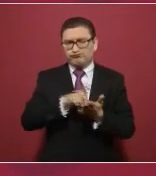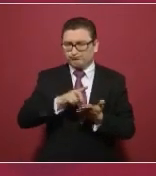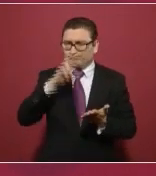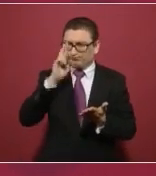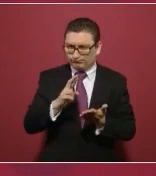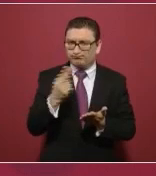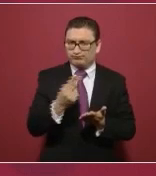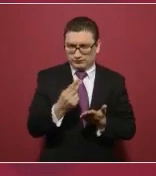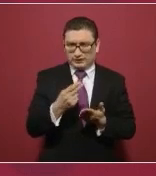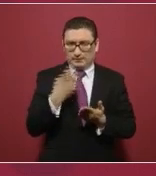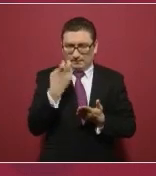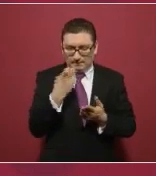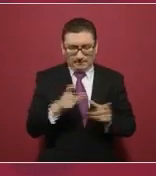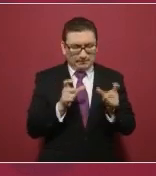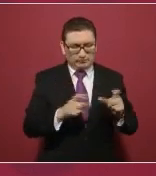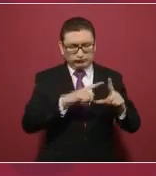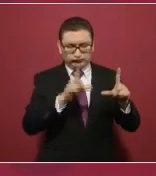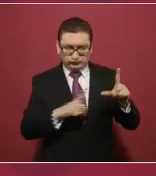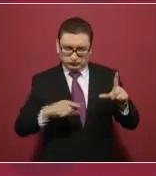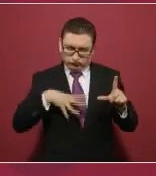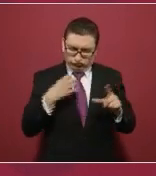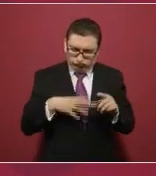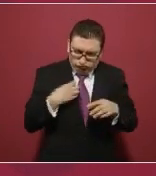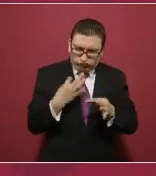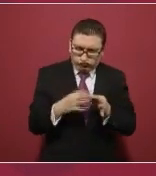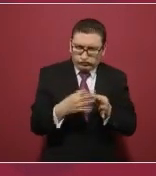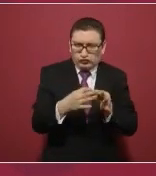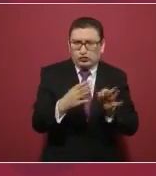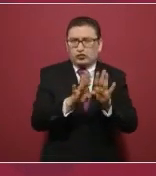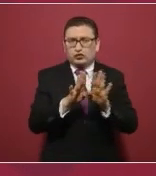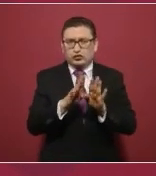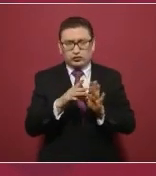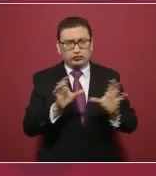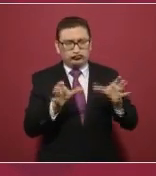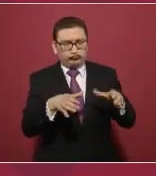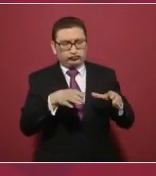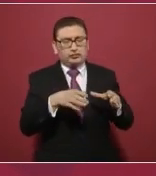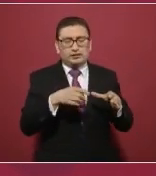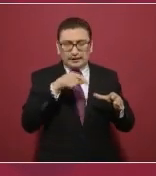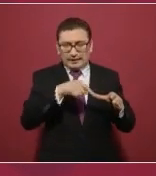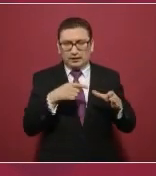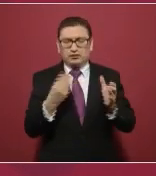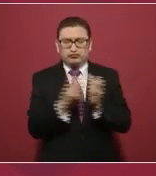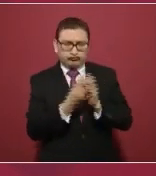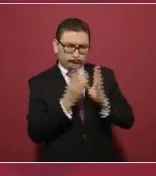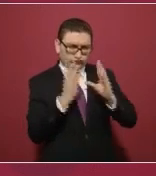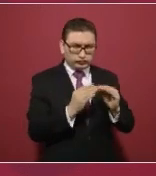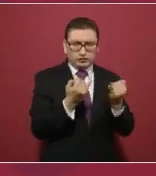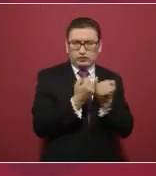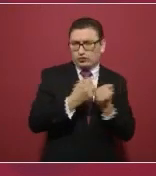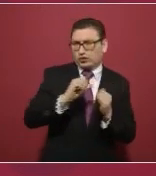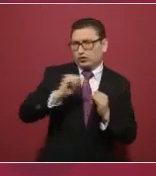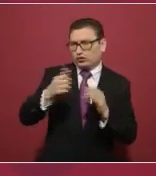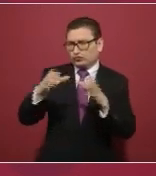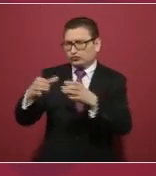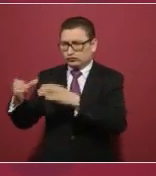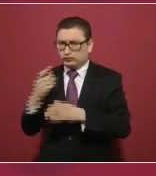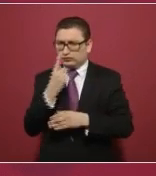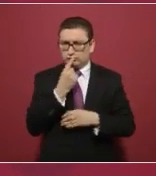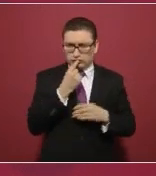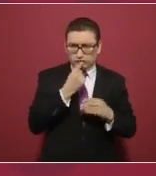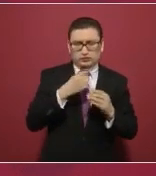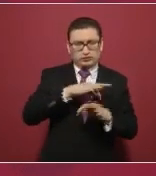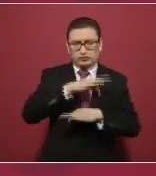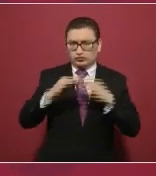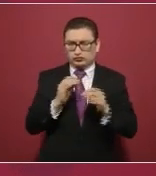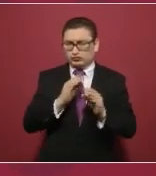Nacional deben complementarse, por supuesto, con el fortalecimiento del resto de las corporaciones policiales. La debilidad estructural de los cuerpos policiales en todo el